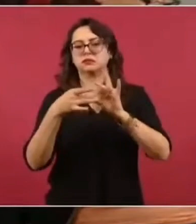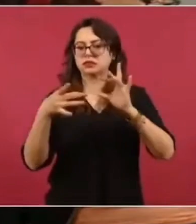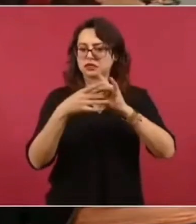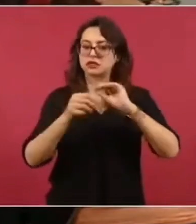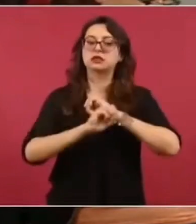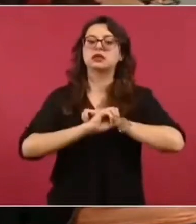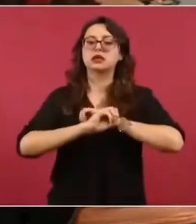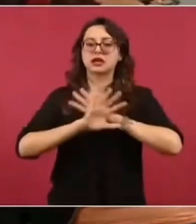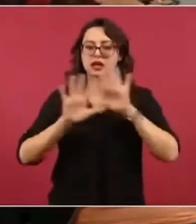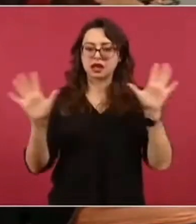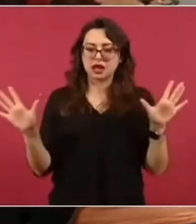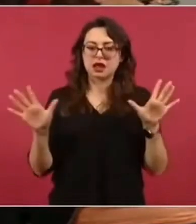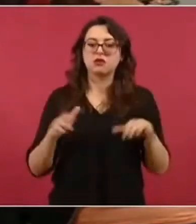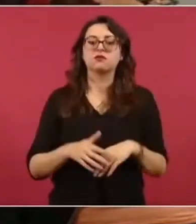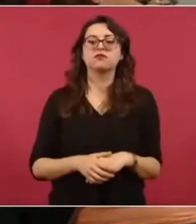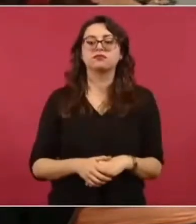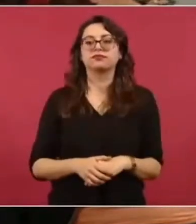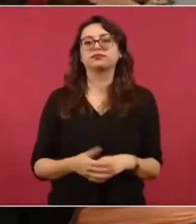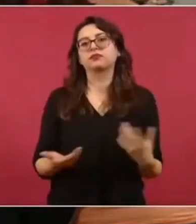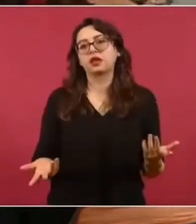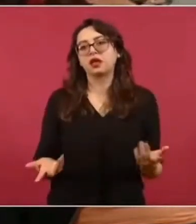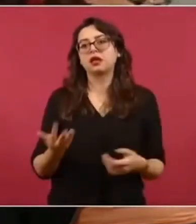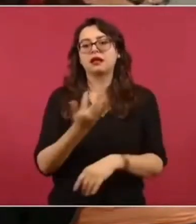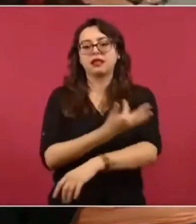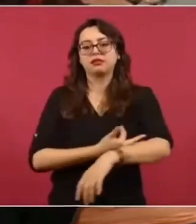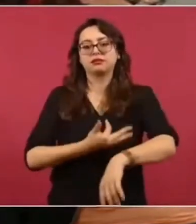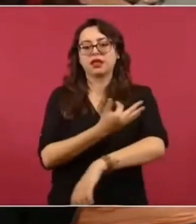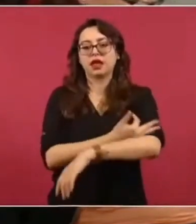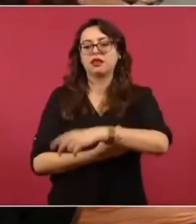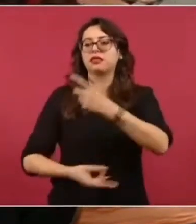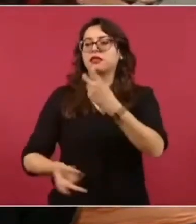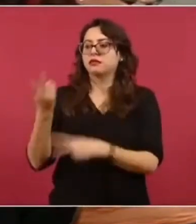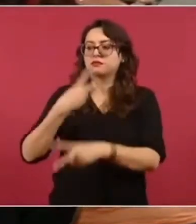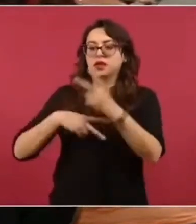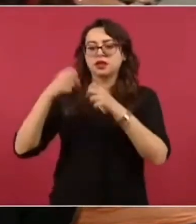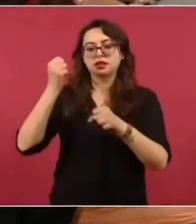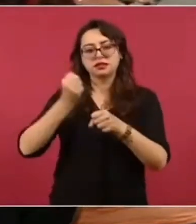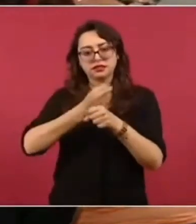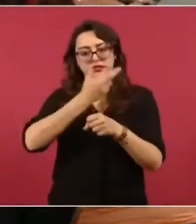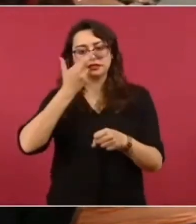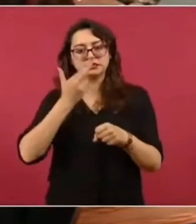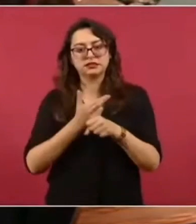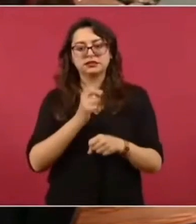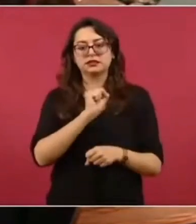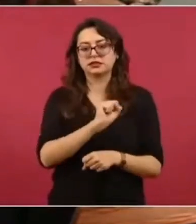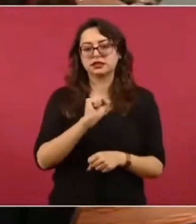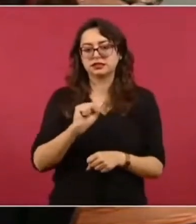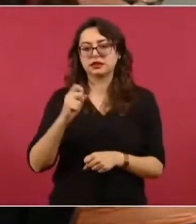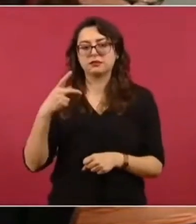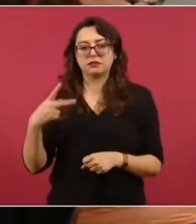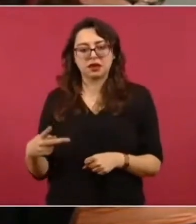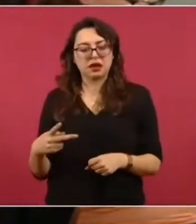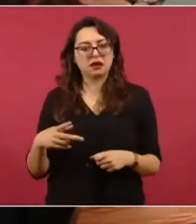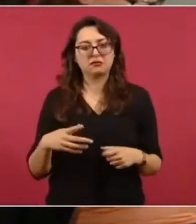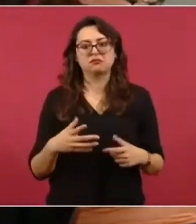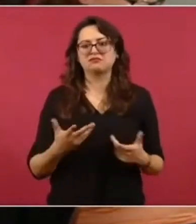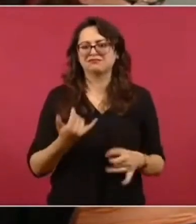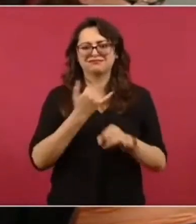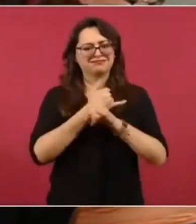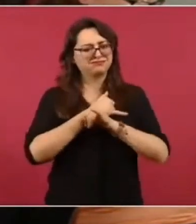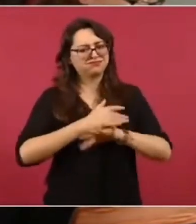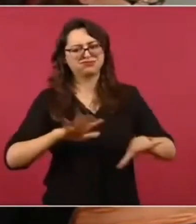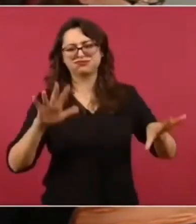Ya en la tarde se ha estado respondiendo por parte de la Secretaria de Seguridad, Rosa Isela Rodríguez, una diversidad de